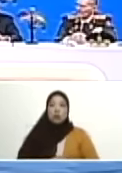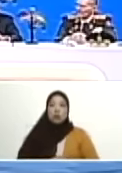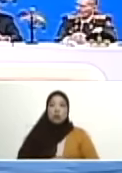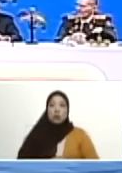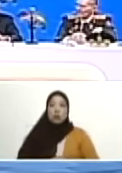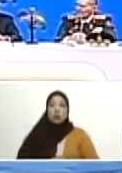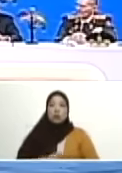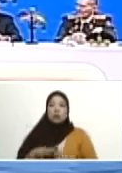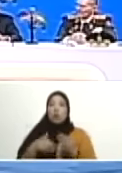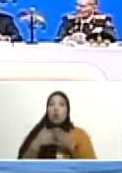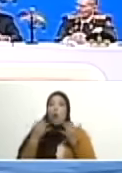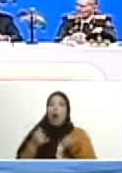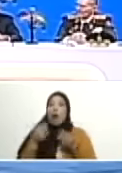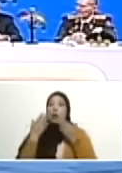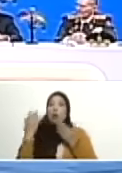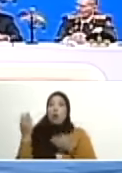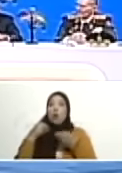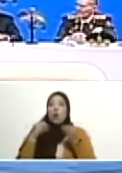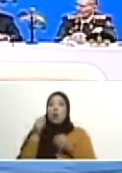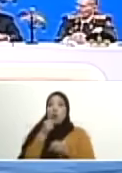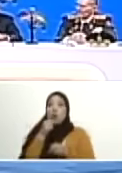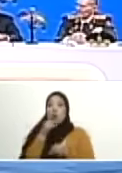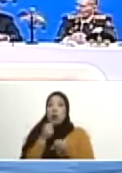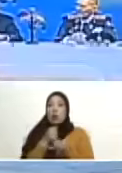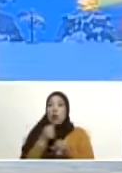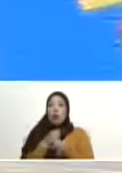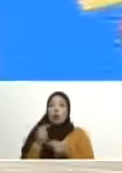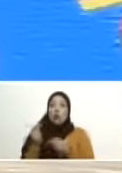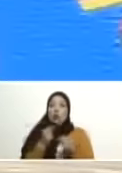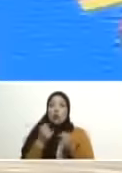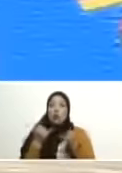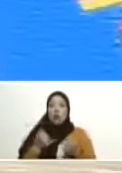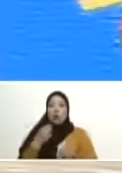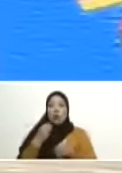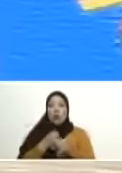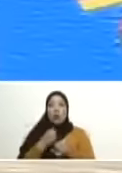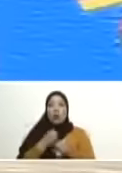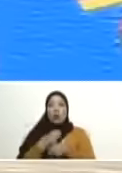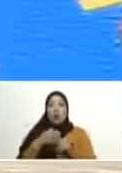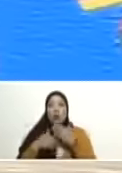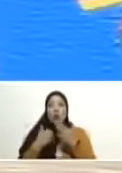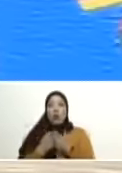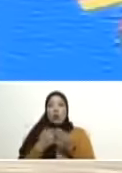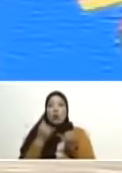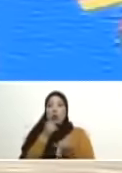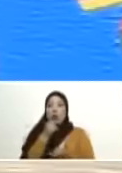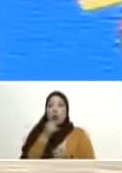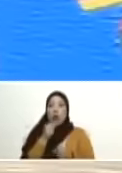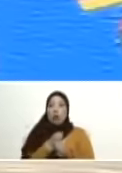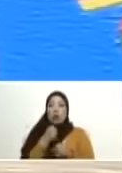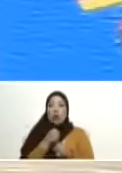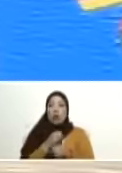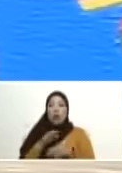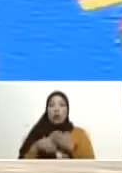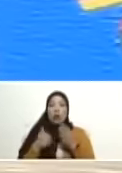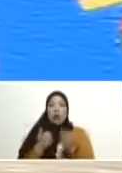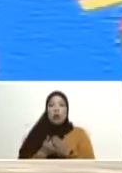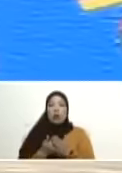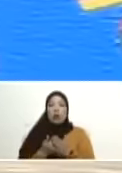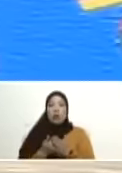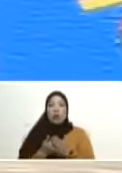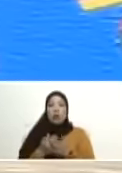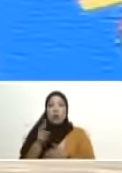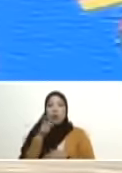que se tome en el marco del artículo 33 de la Carta de Naciones Unidas tiene que ser consensuada, escrita